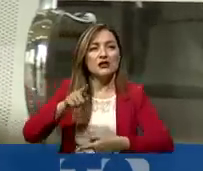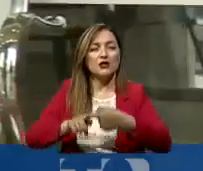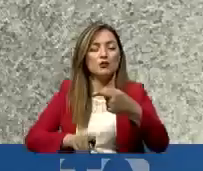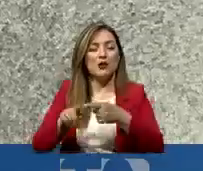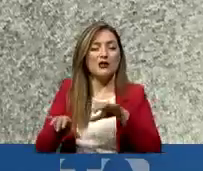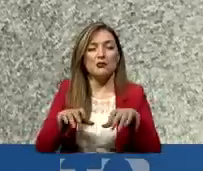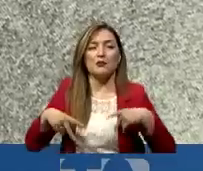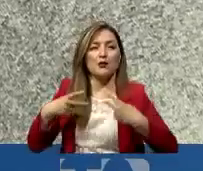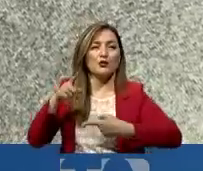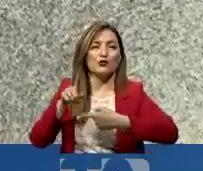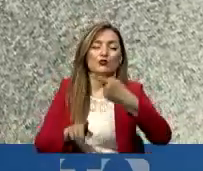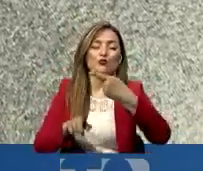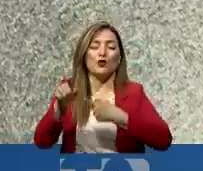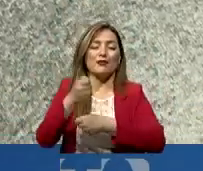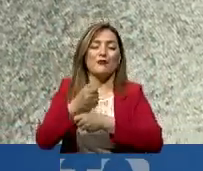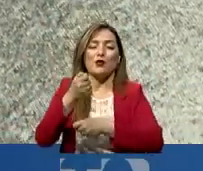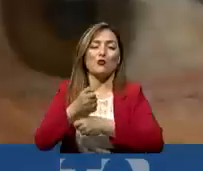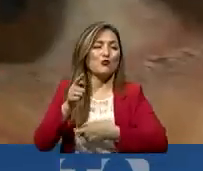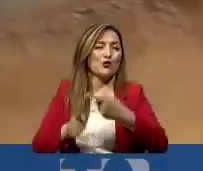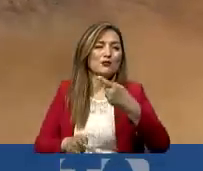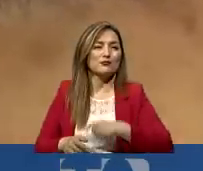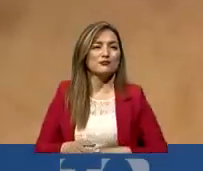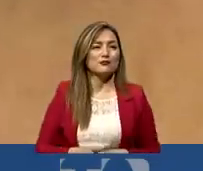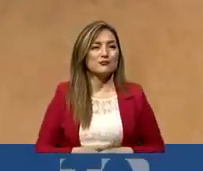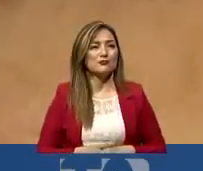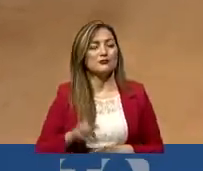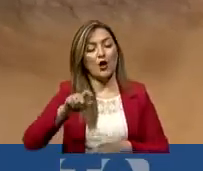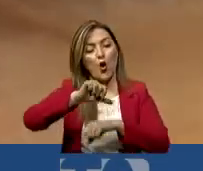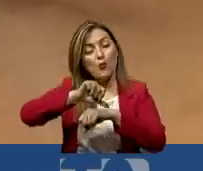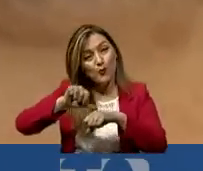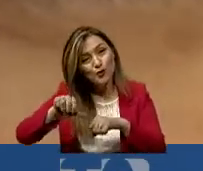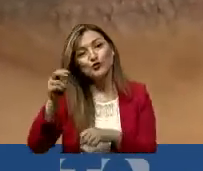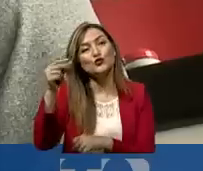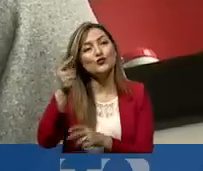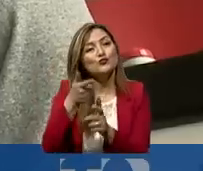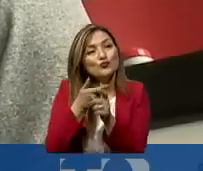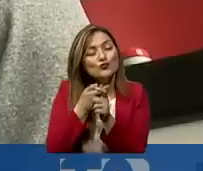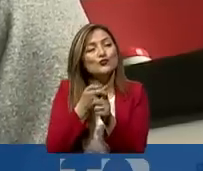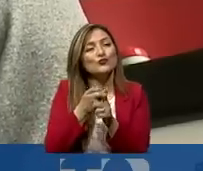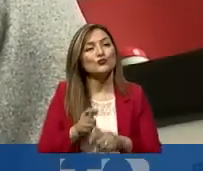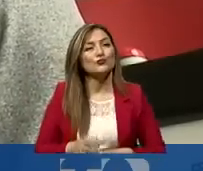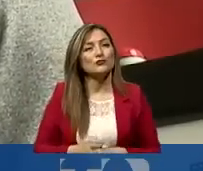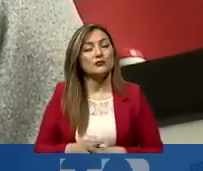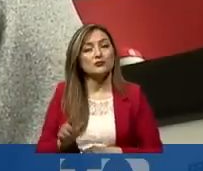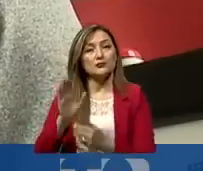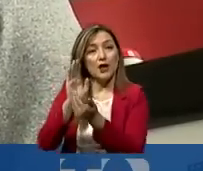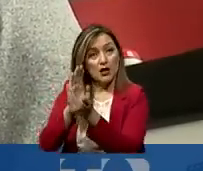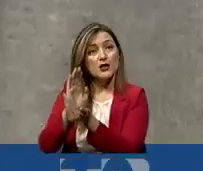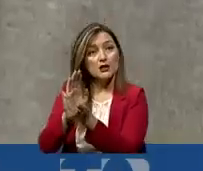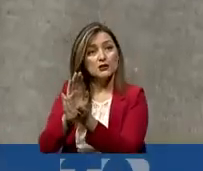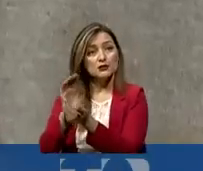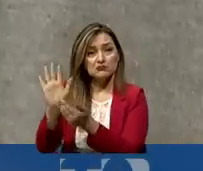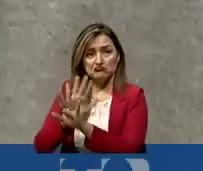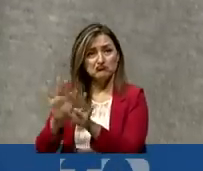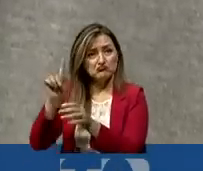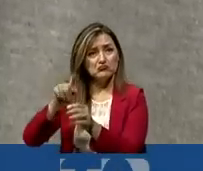actividades cotidianas, especialmente en su trabajo. Necesita otra operación inmediatamente y pese a que cuenta con el seguro social, afirma